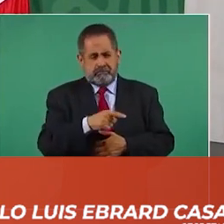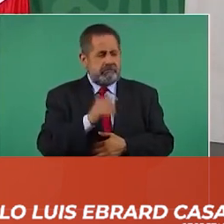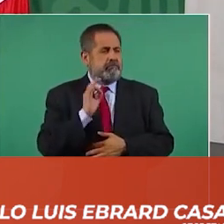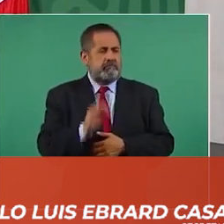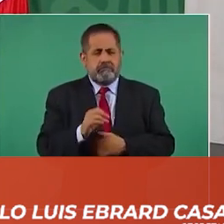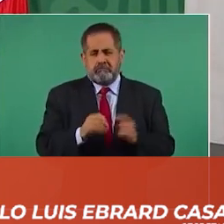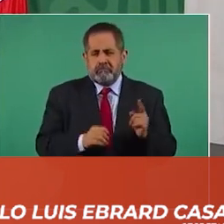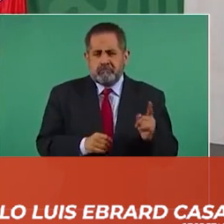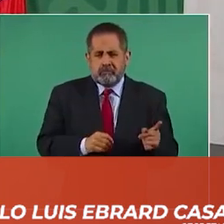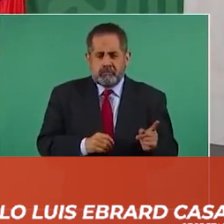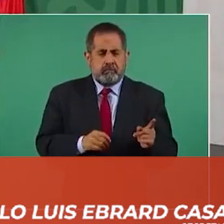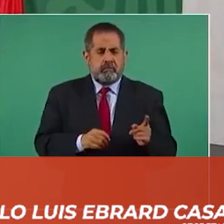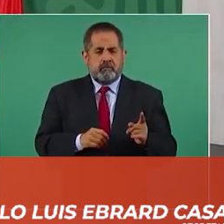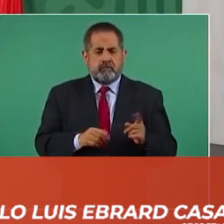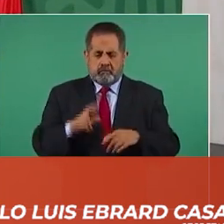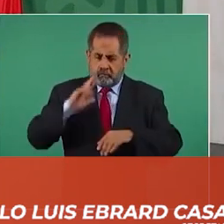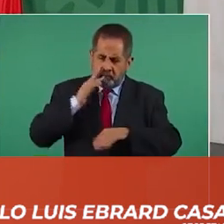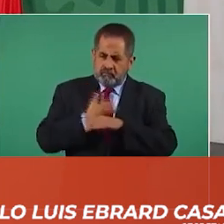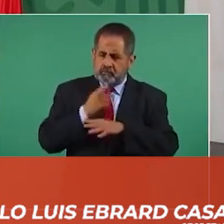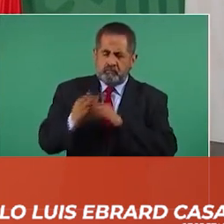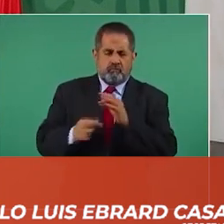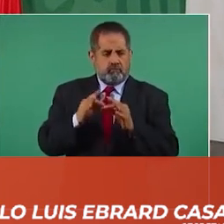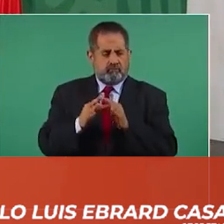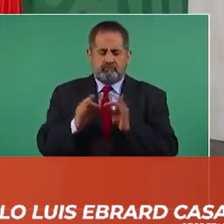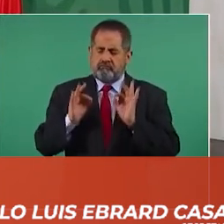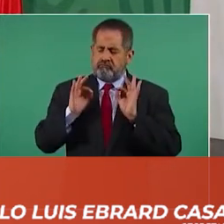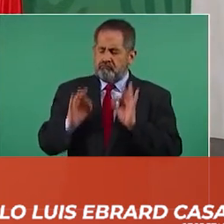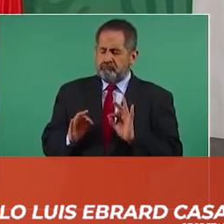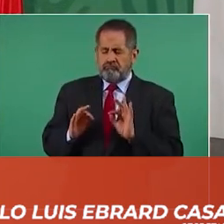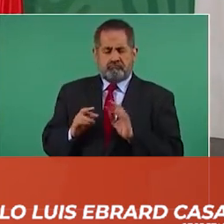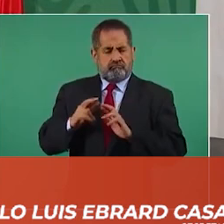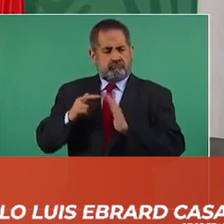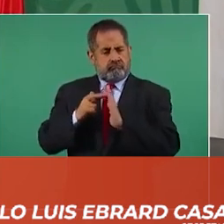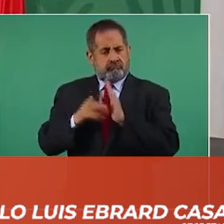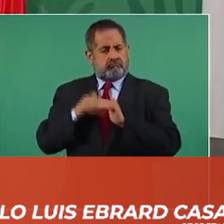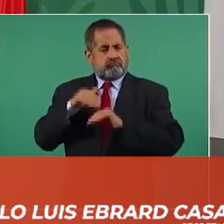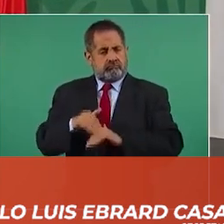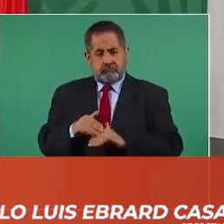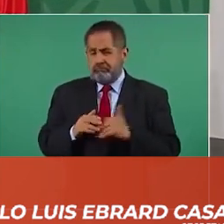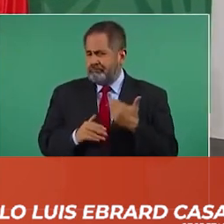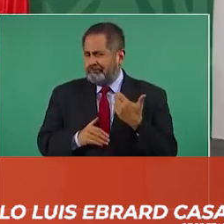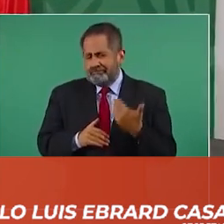manera responsable, institucional, y